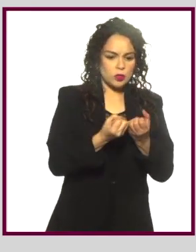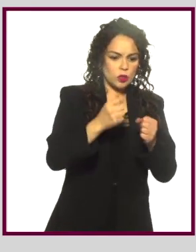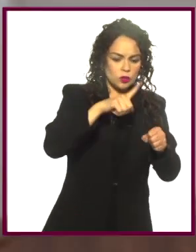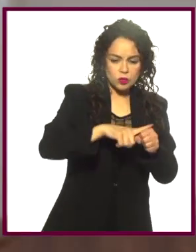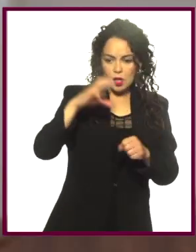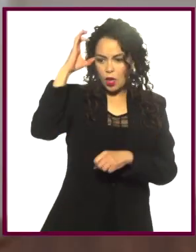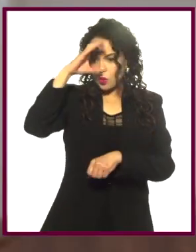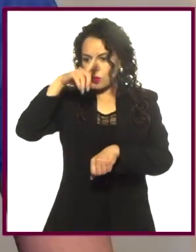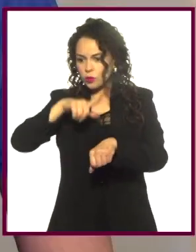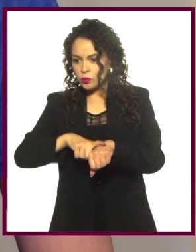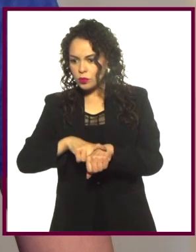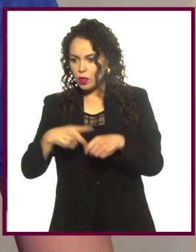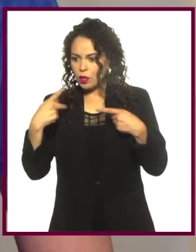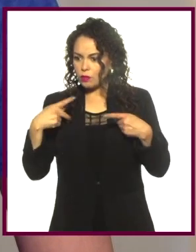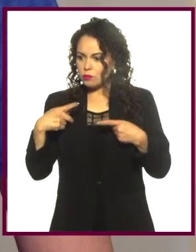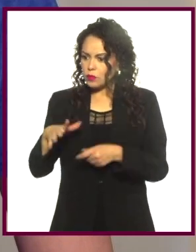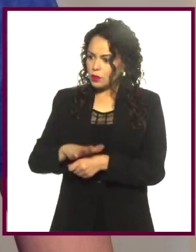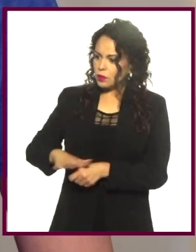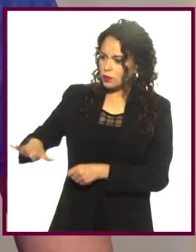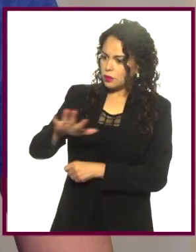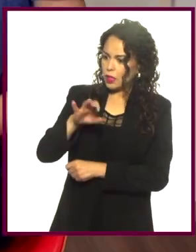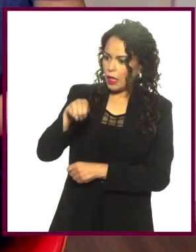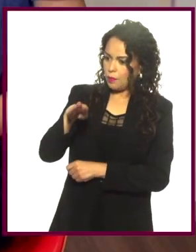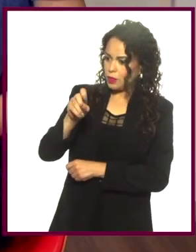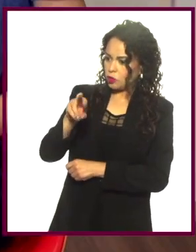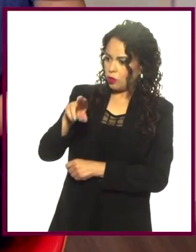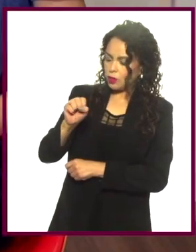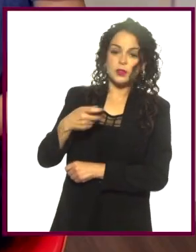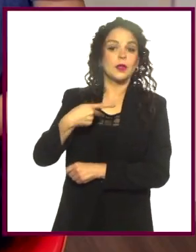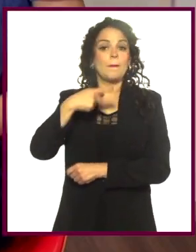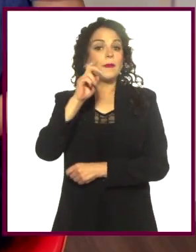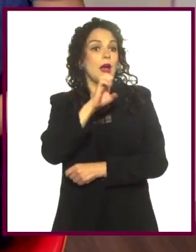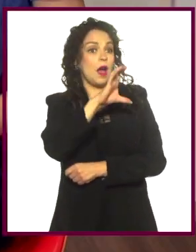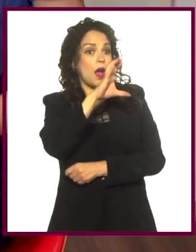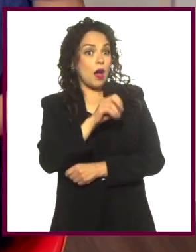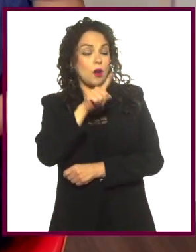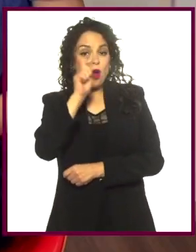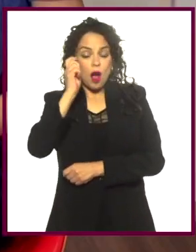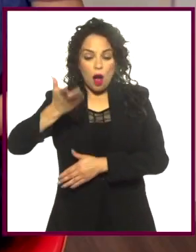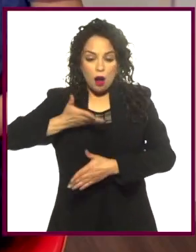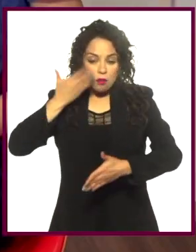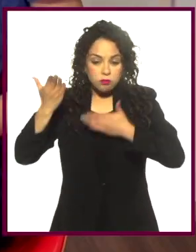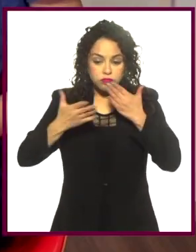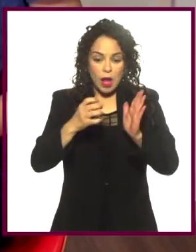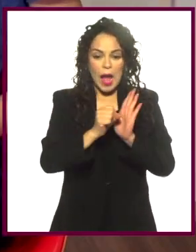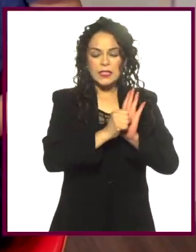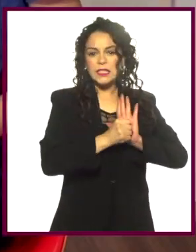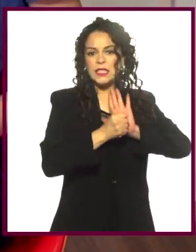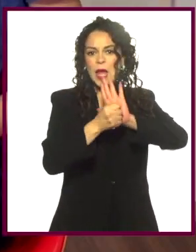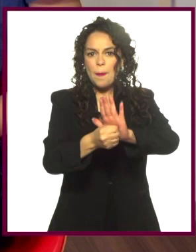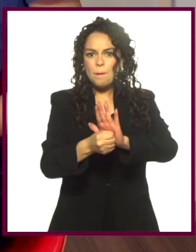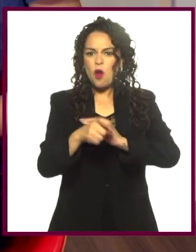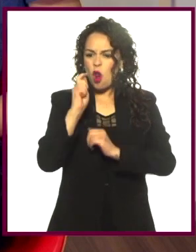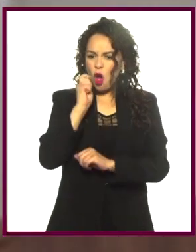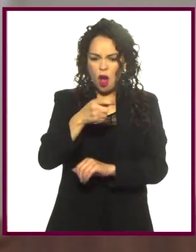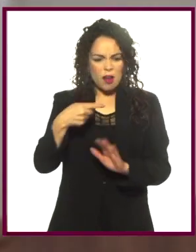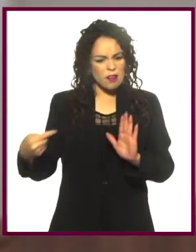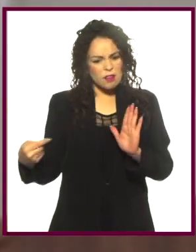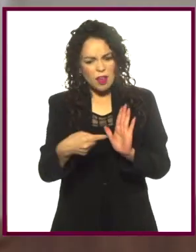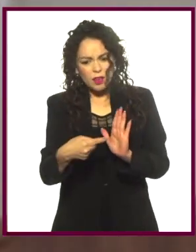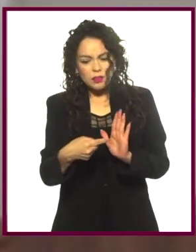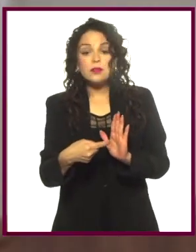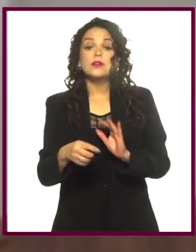la experiencia de vida de los emisores. Pero Eco, al ser un estudioso de los símbolos y significados, aborda